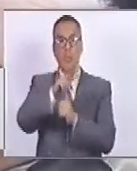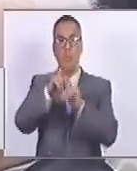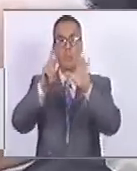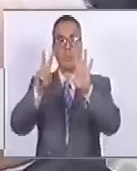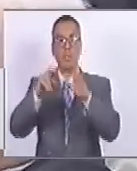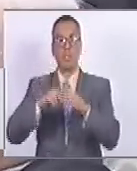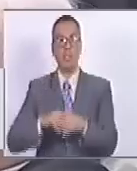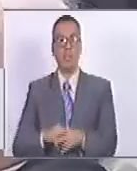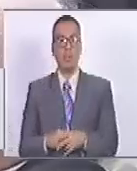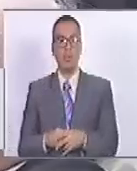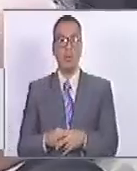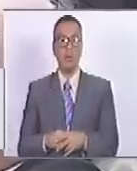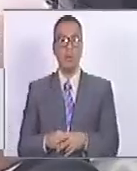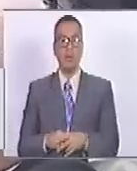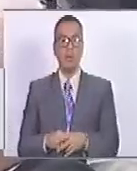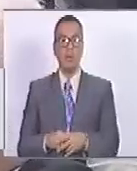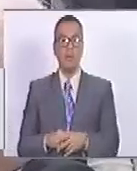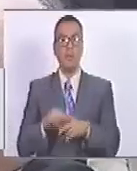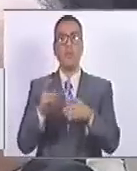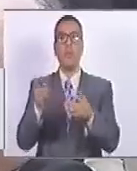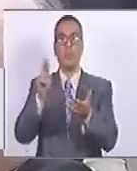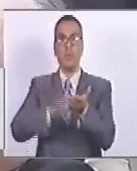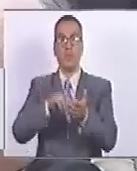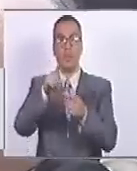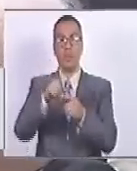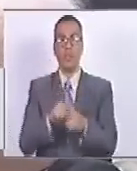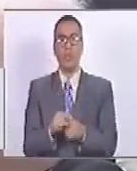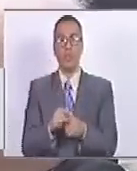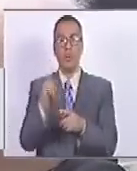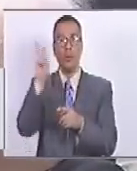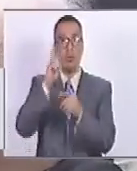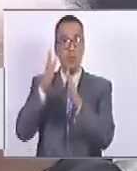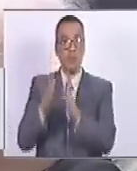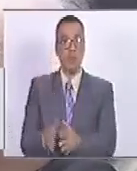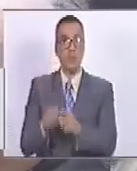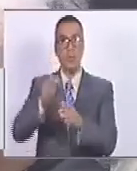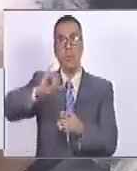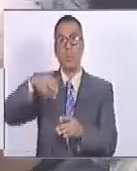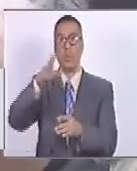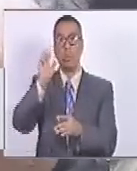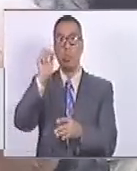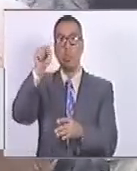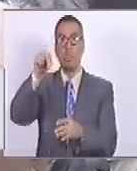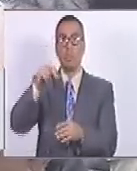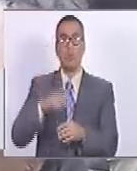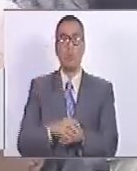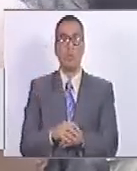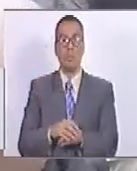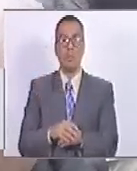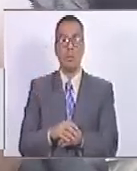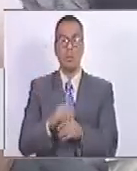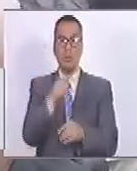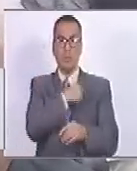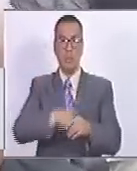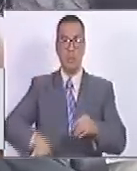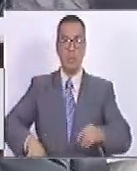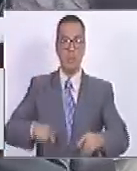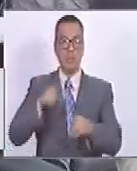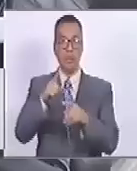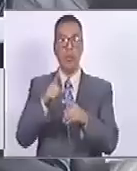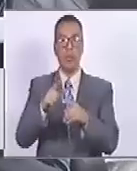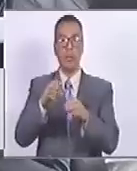2023-2027, donde nuevamente el venezolano Juan Ángel de Gobella, presidente